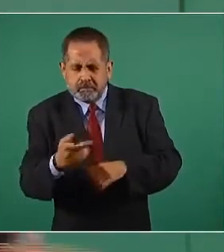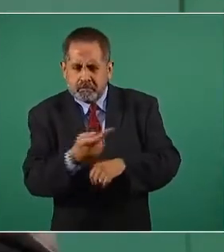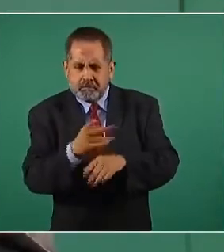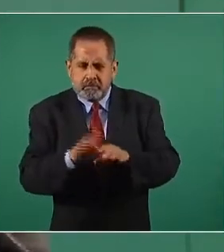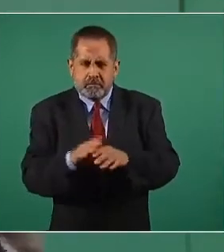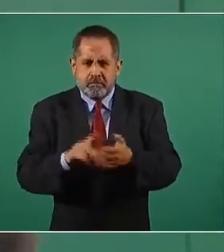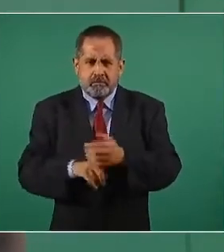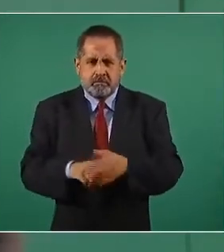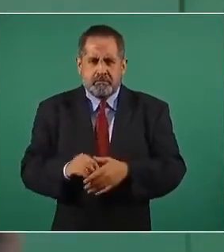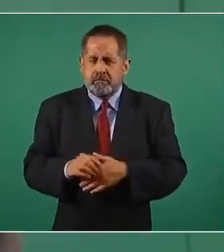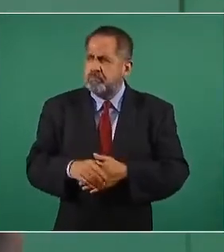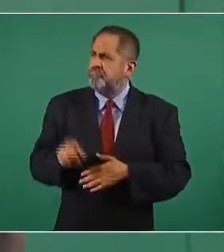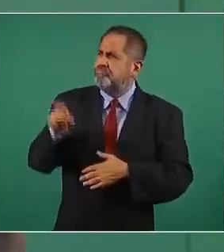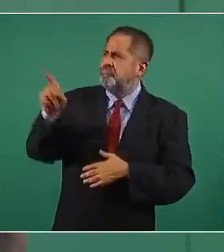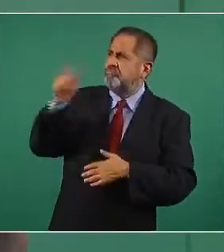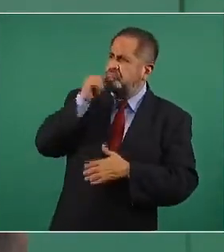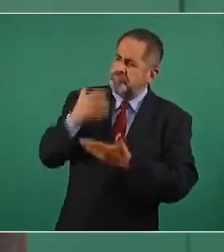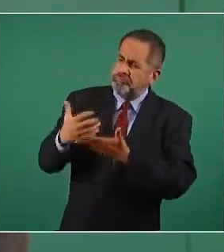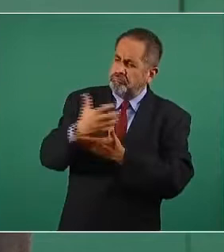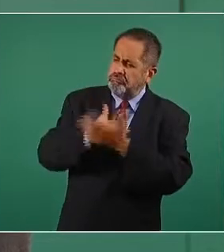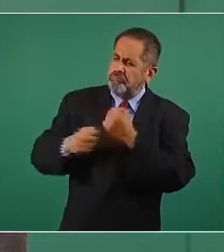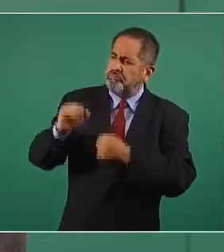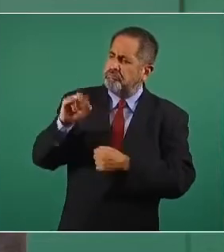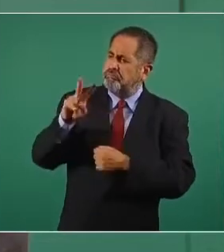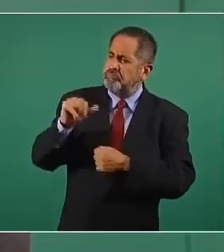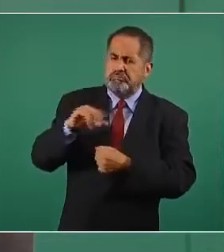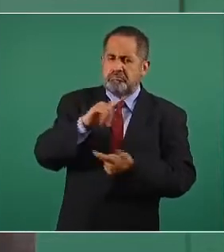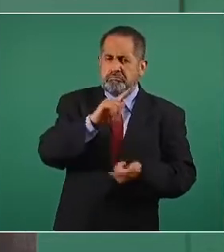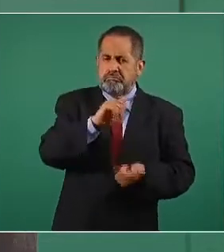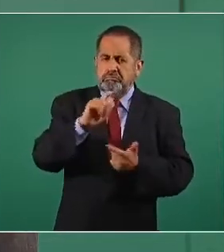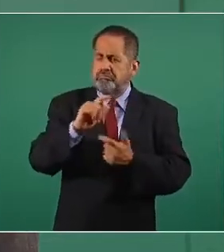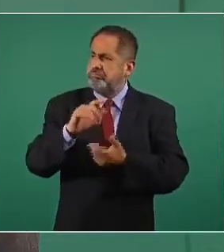Tú vives del IVA, los compañeros, ¿no?